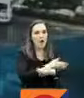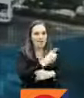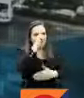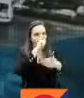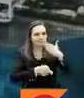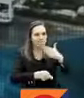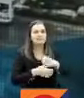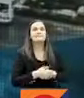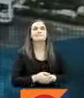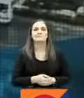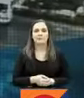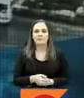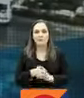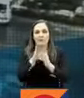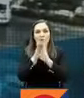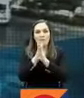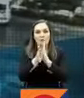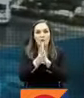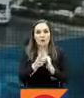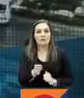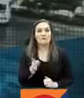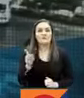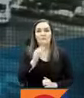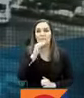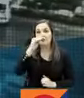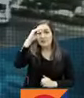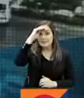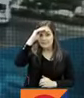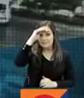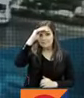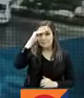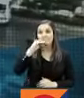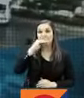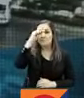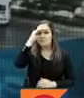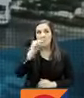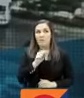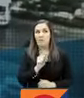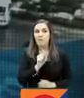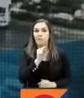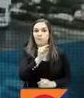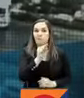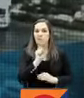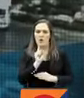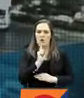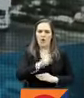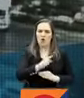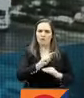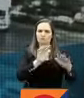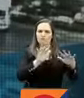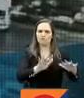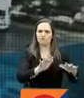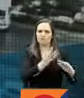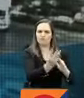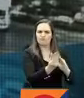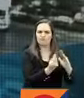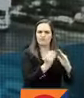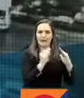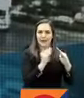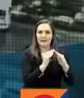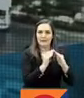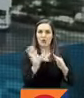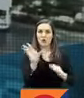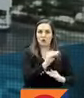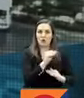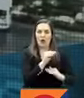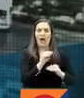así entonces como vamos a Medellín, porque allí se aplicó toque de queda y por cuenta de ellos se generaron